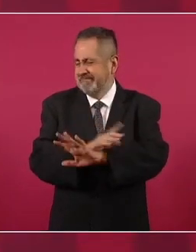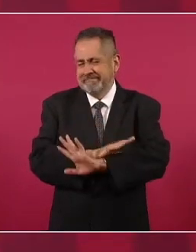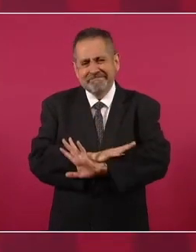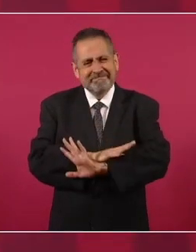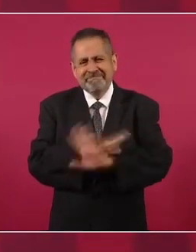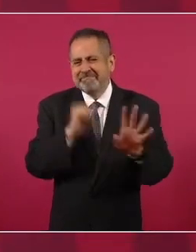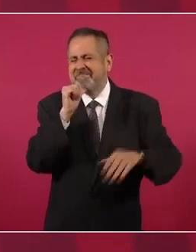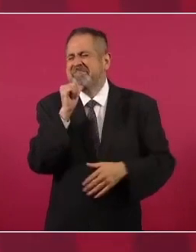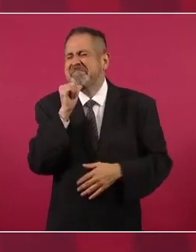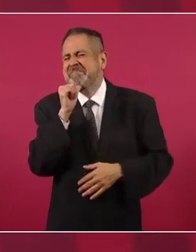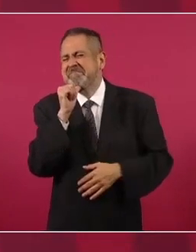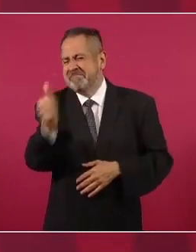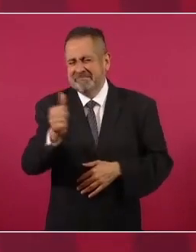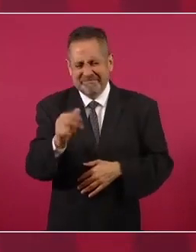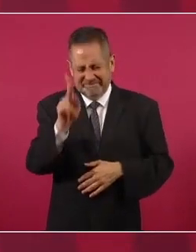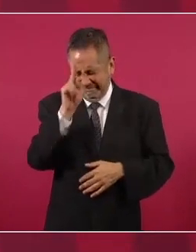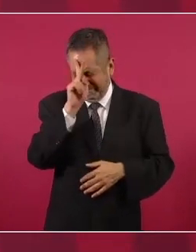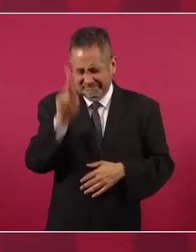extremo,